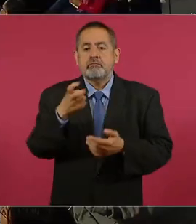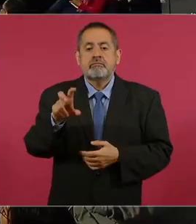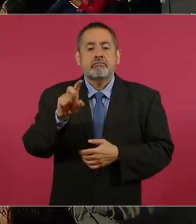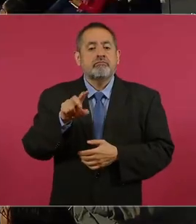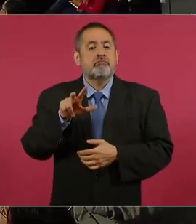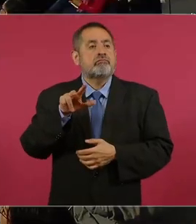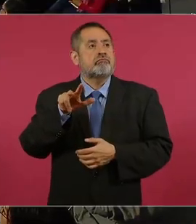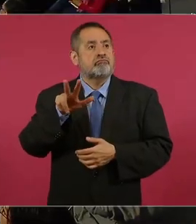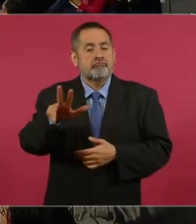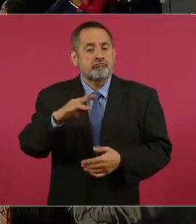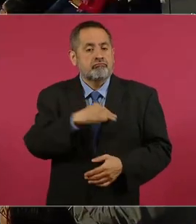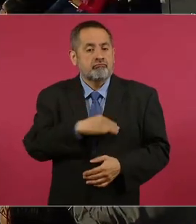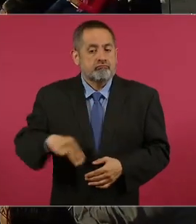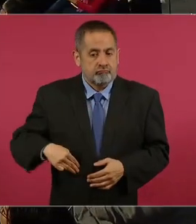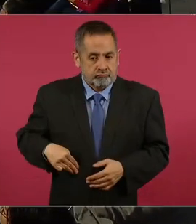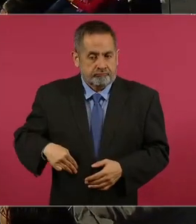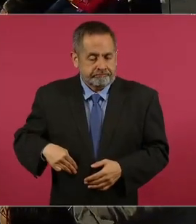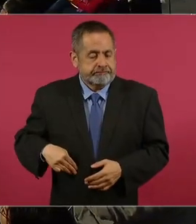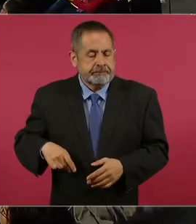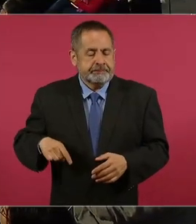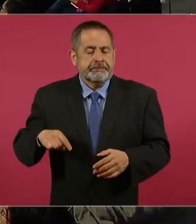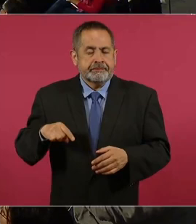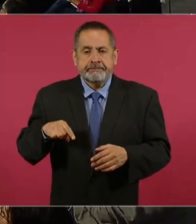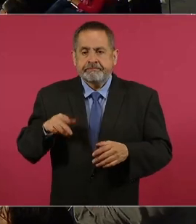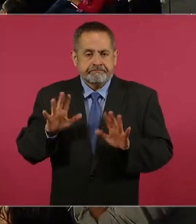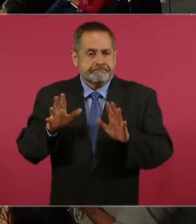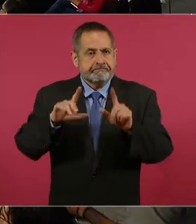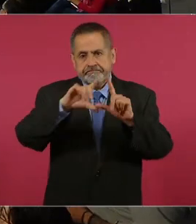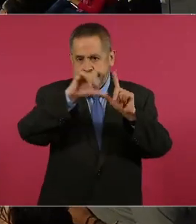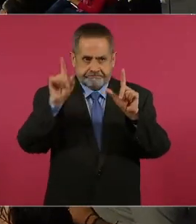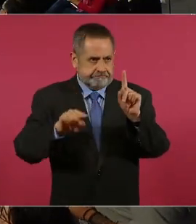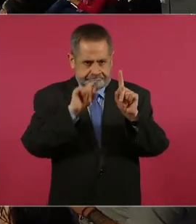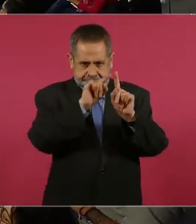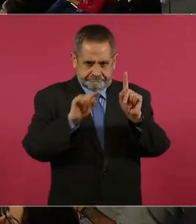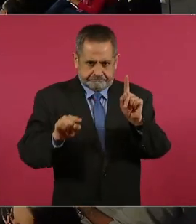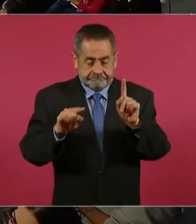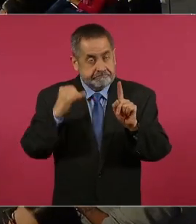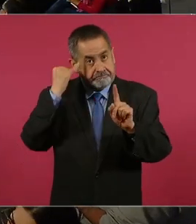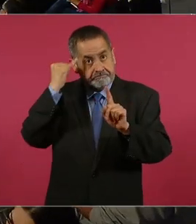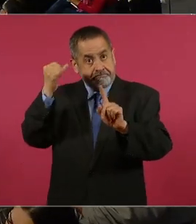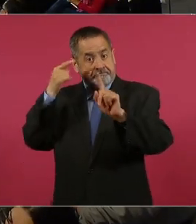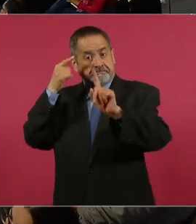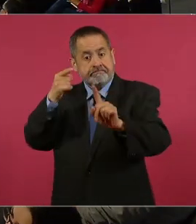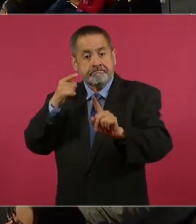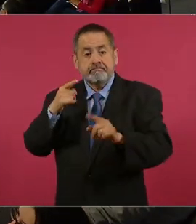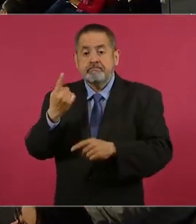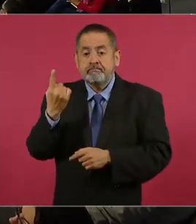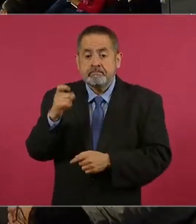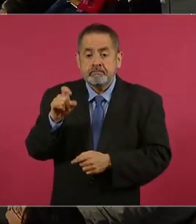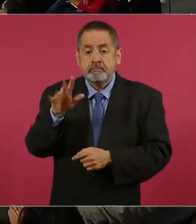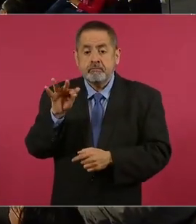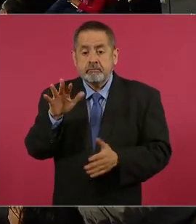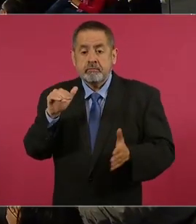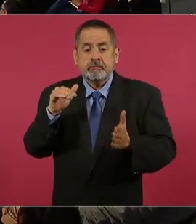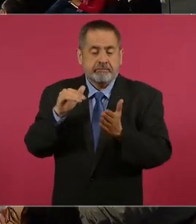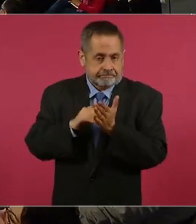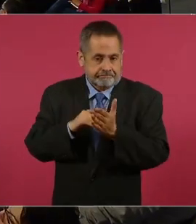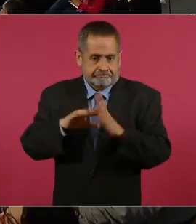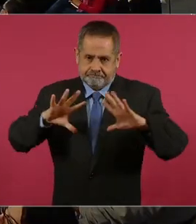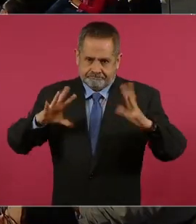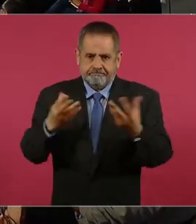2.238 municipios del país y nuestra meta es instalar 140.000 sitios en